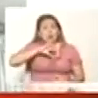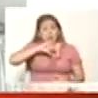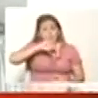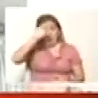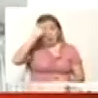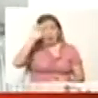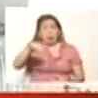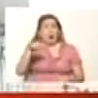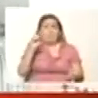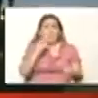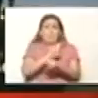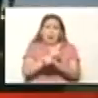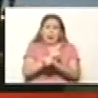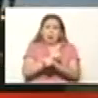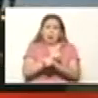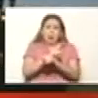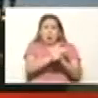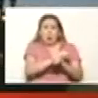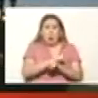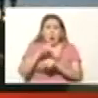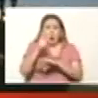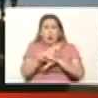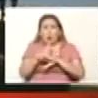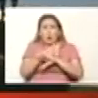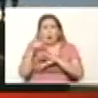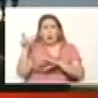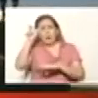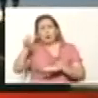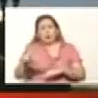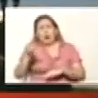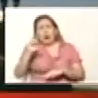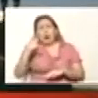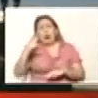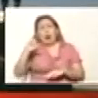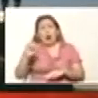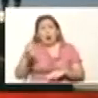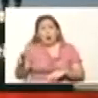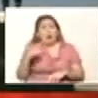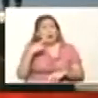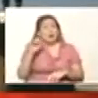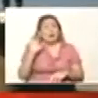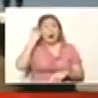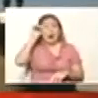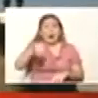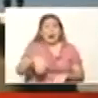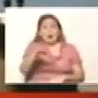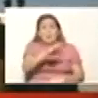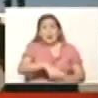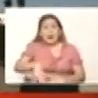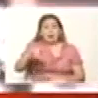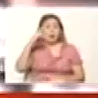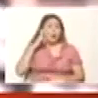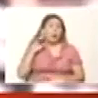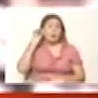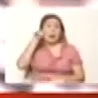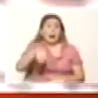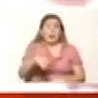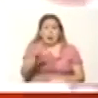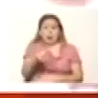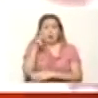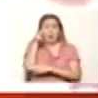Nazoa. Aparecen micro, aparecen micro de niños para niños, aparecen tutoriales de cómic, tutoriales radiofónicos,